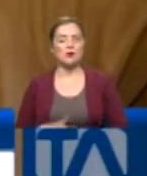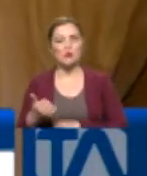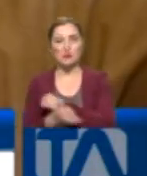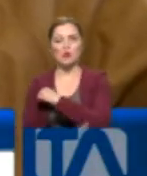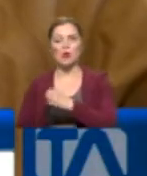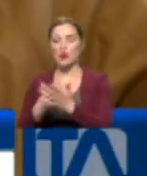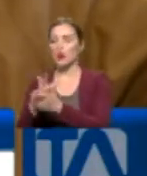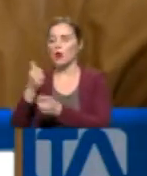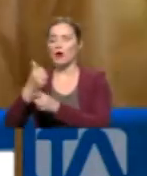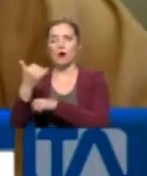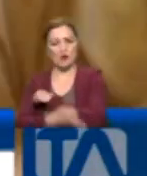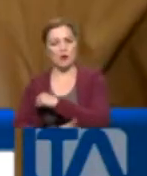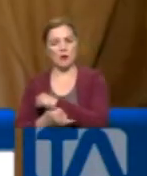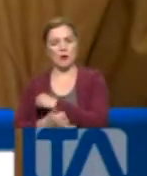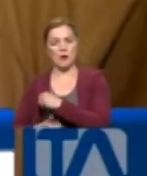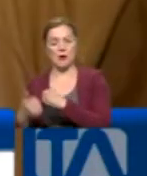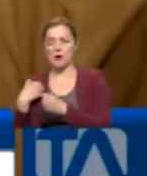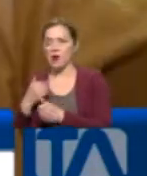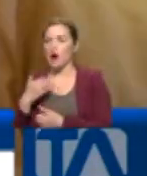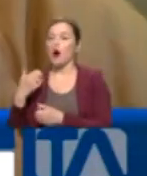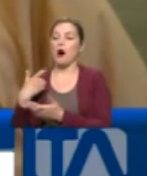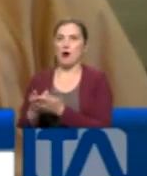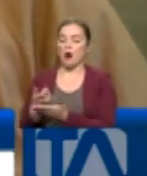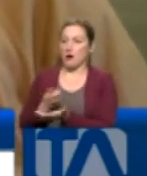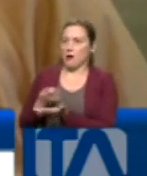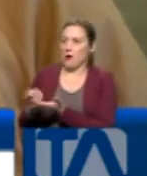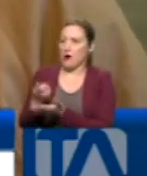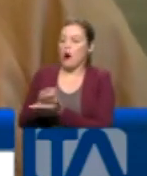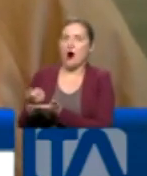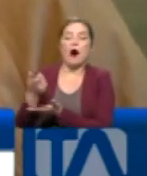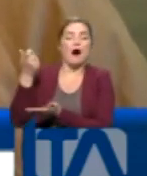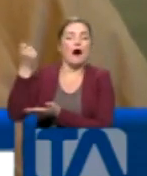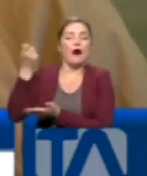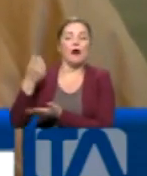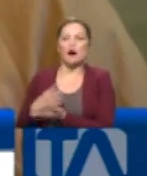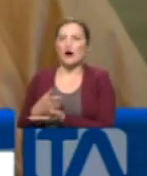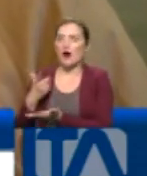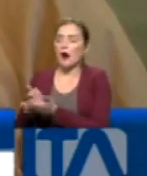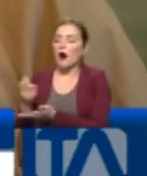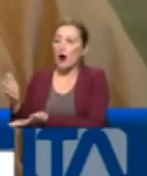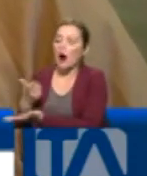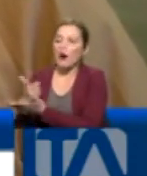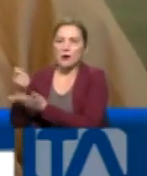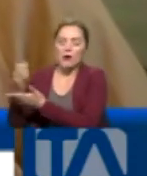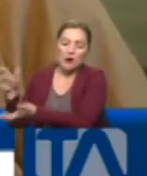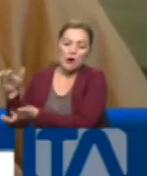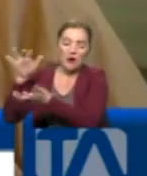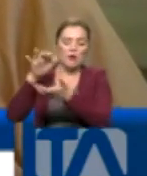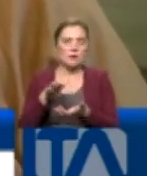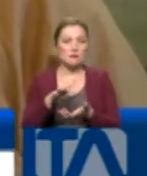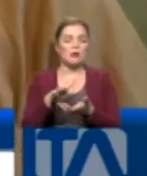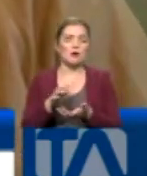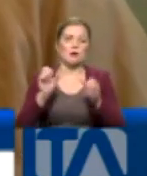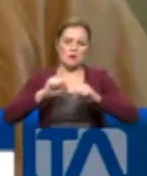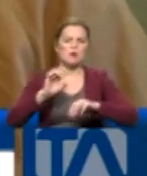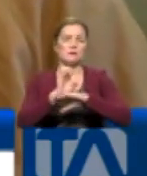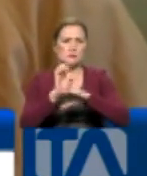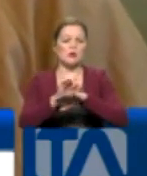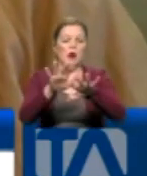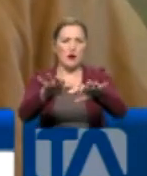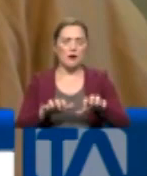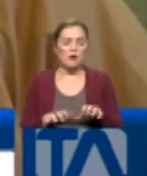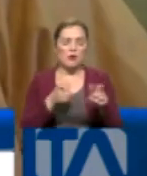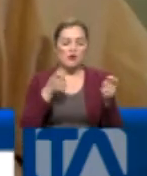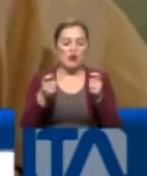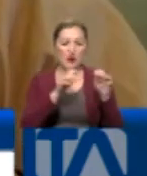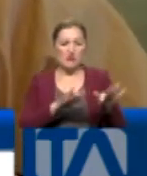que hagan otros países, mandar recursos a otros países para cosas que nosotros podríamos producirlas aquí con el debido control de una Secretaría